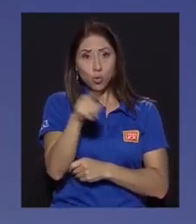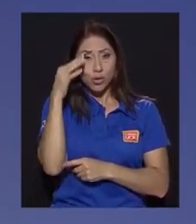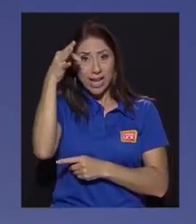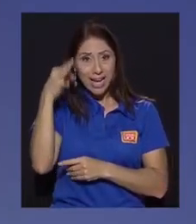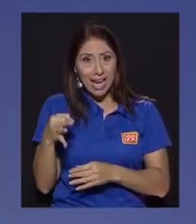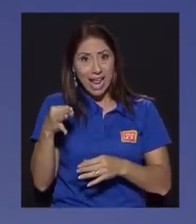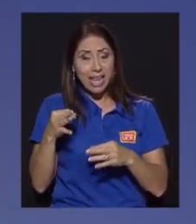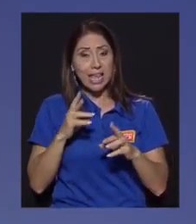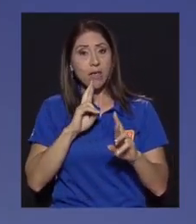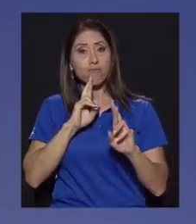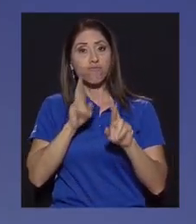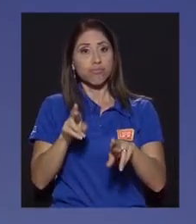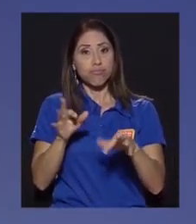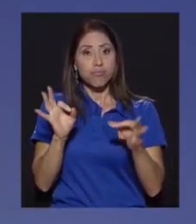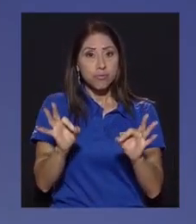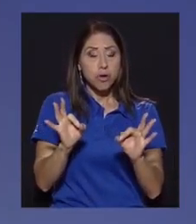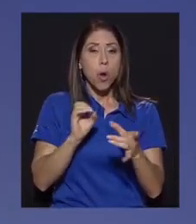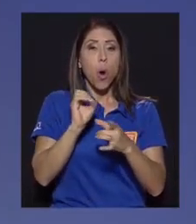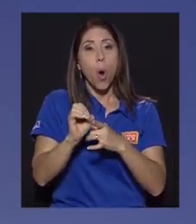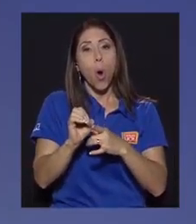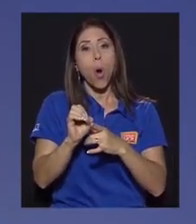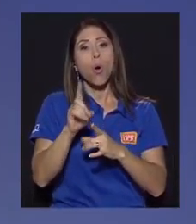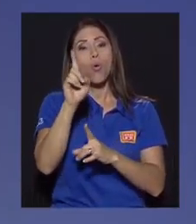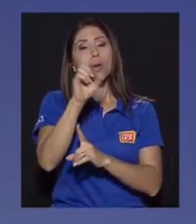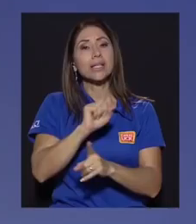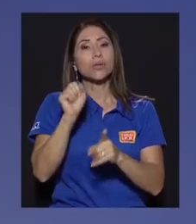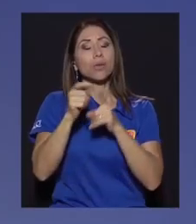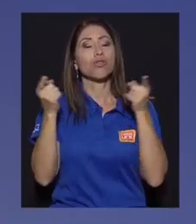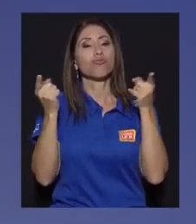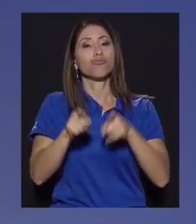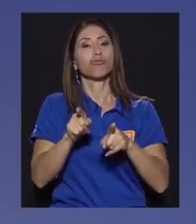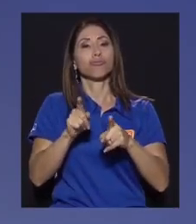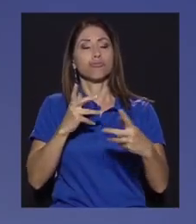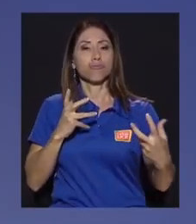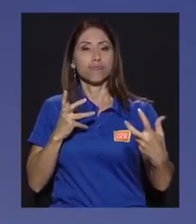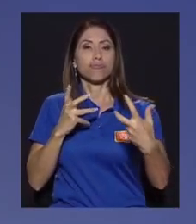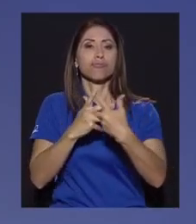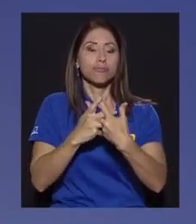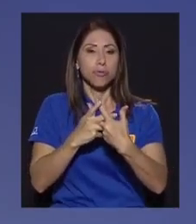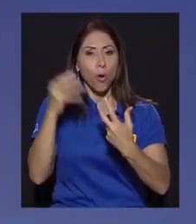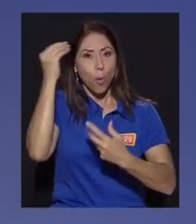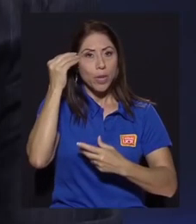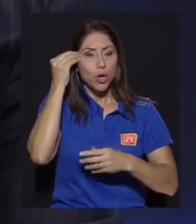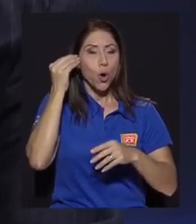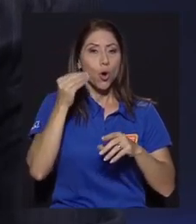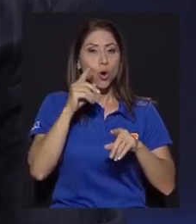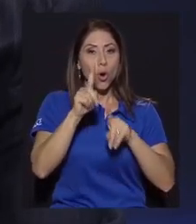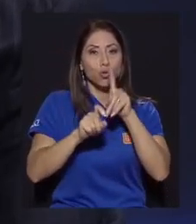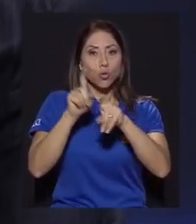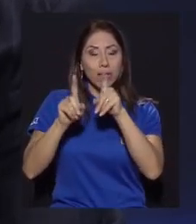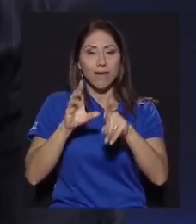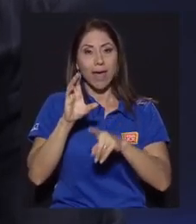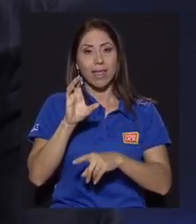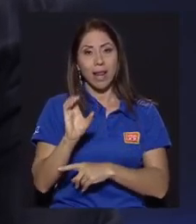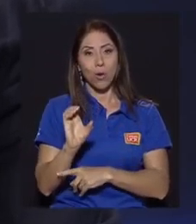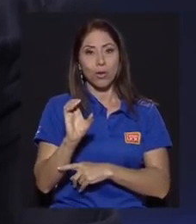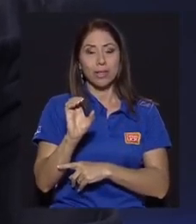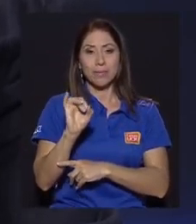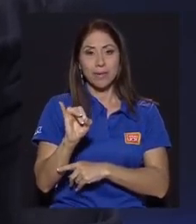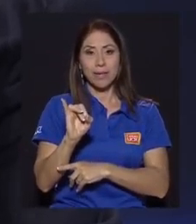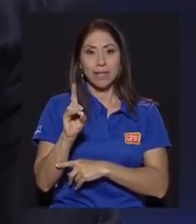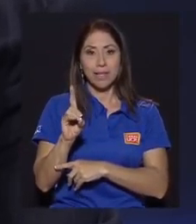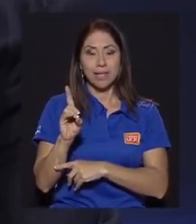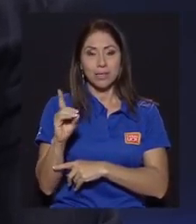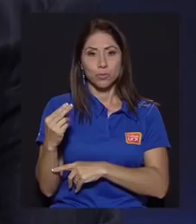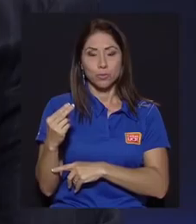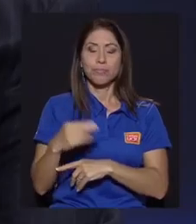efecto o fue más una coyuntura que también obedecía la opinión consultiva el resultado